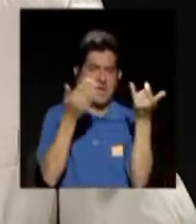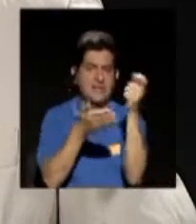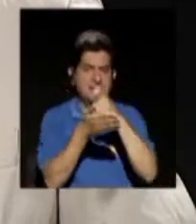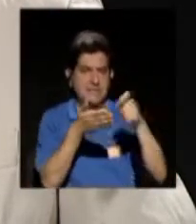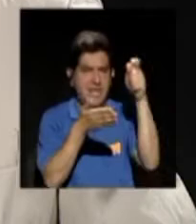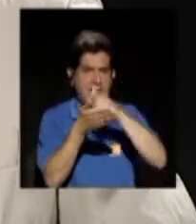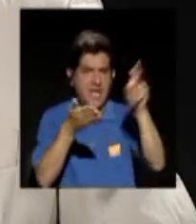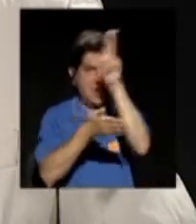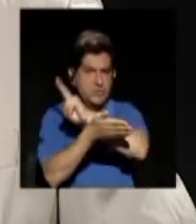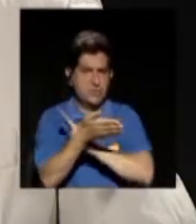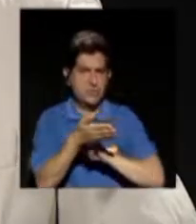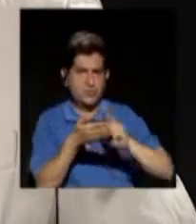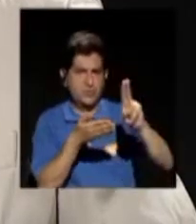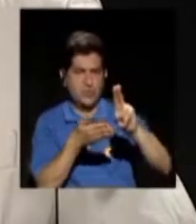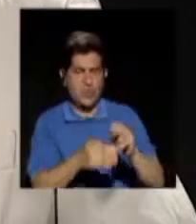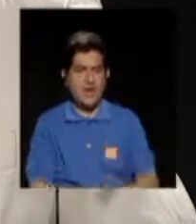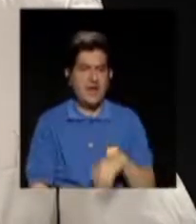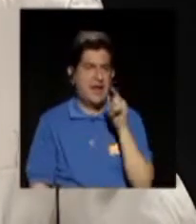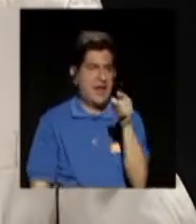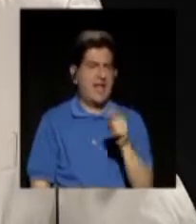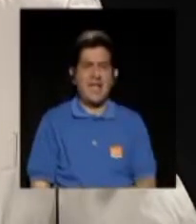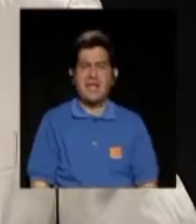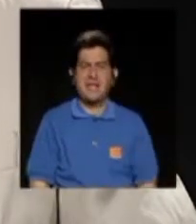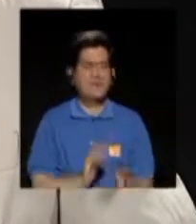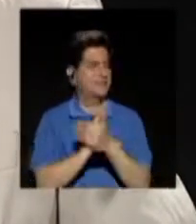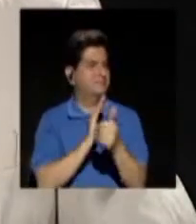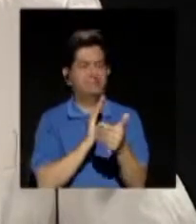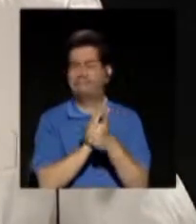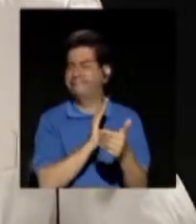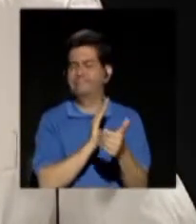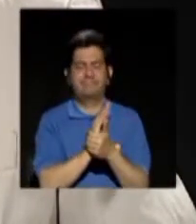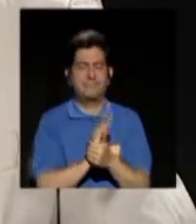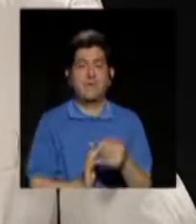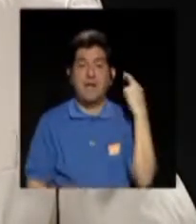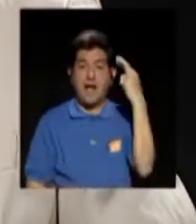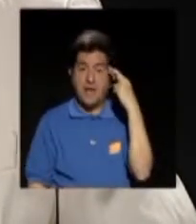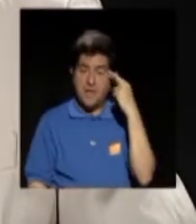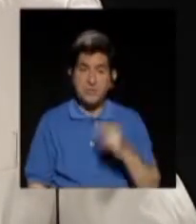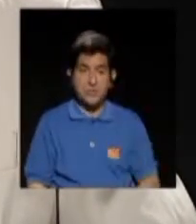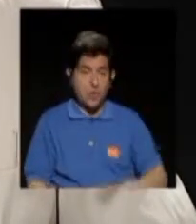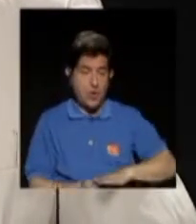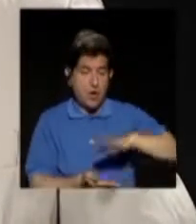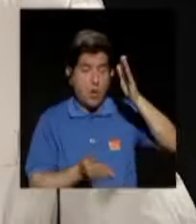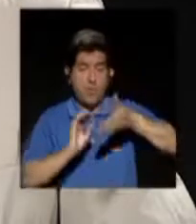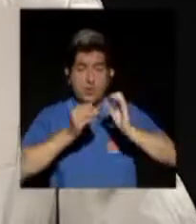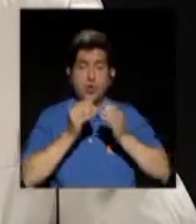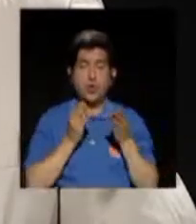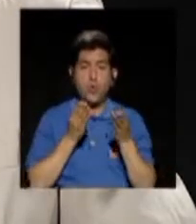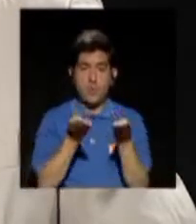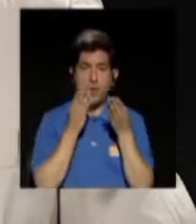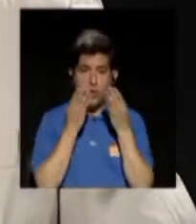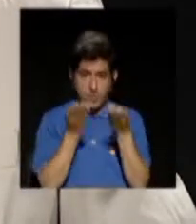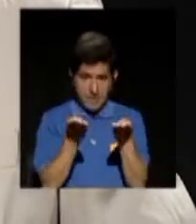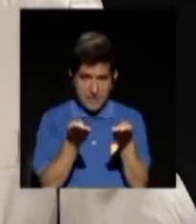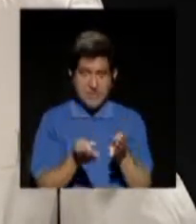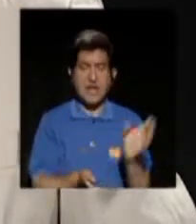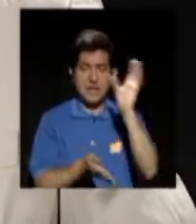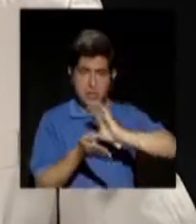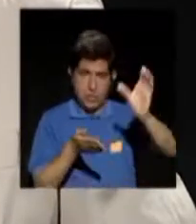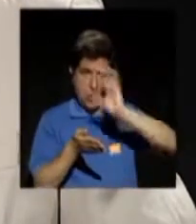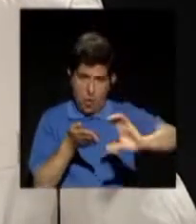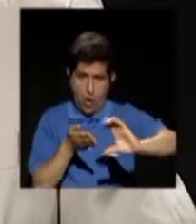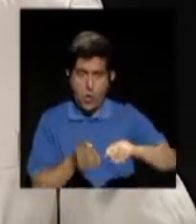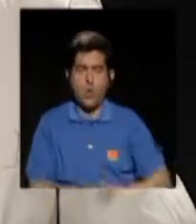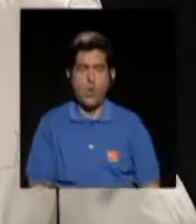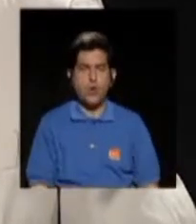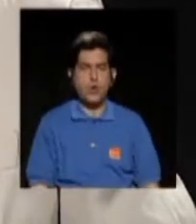escuelas universitarias habían ido perdiendo capacidad frente al aumento en el número de bachilleres que se graduaban de secundaria. Entonces